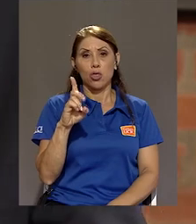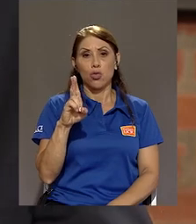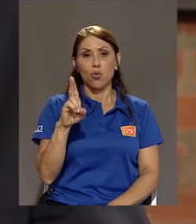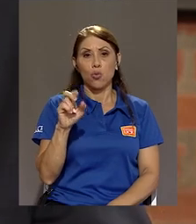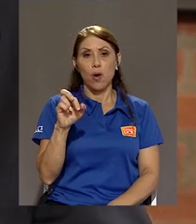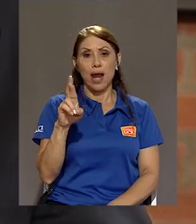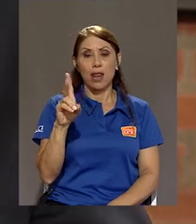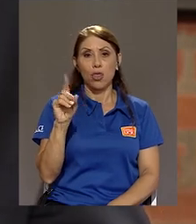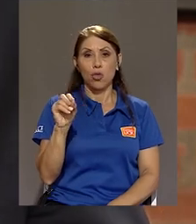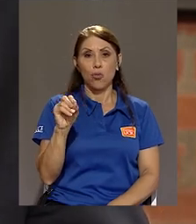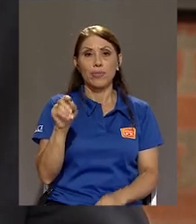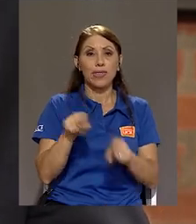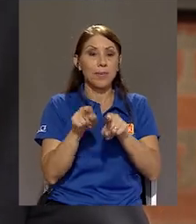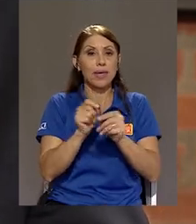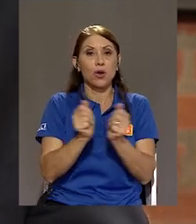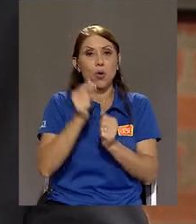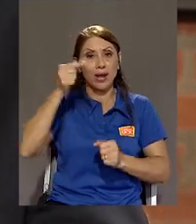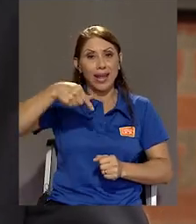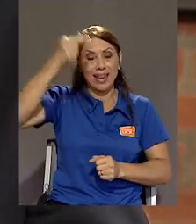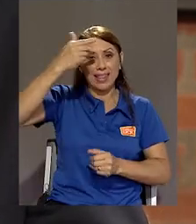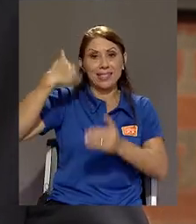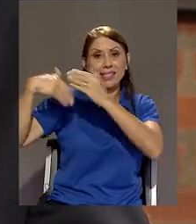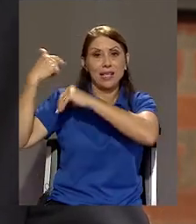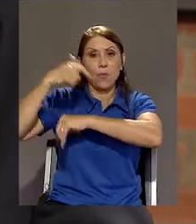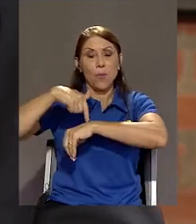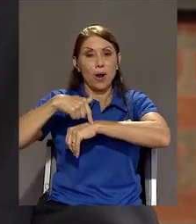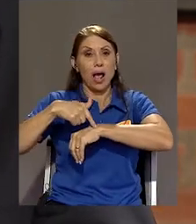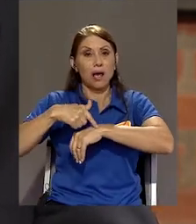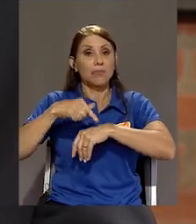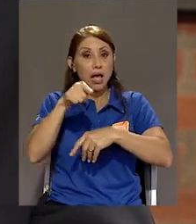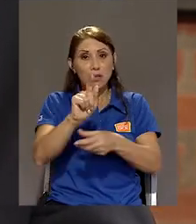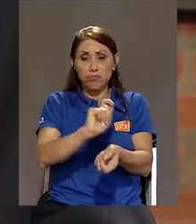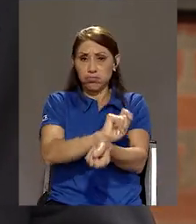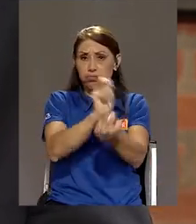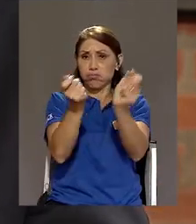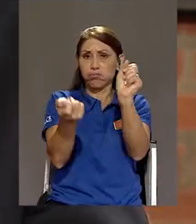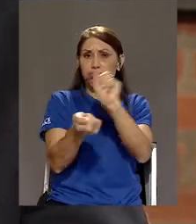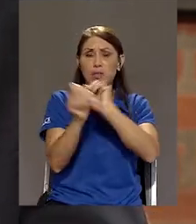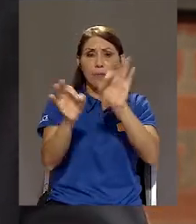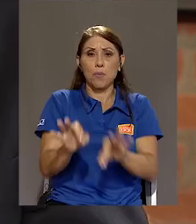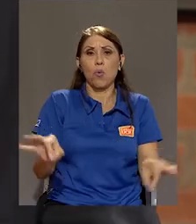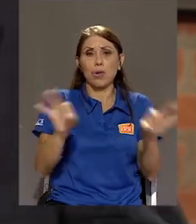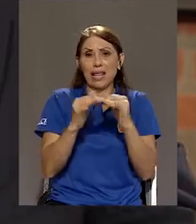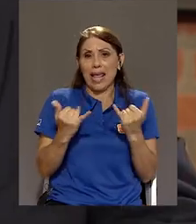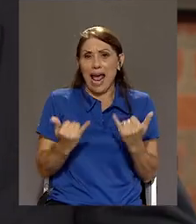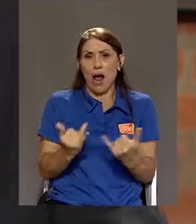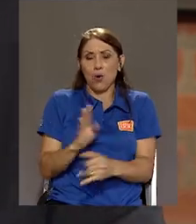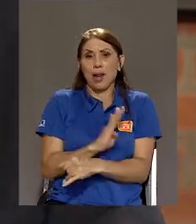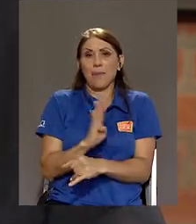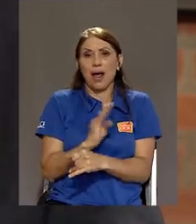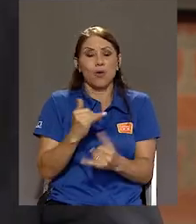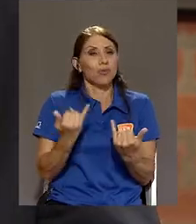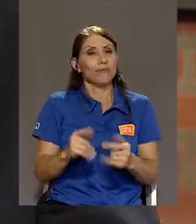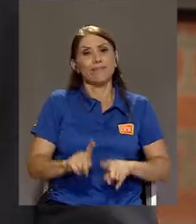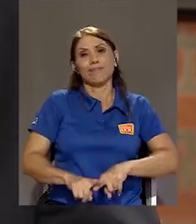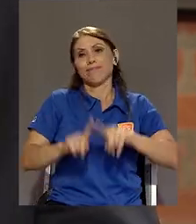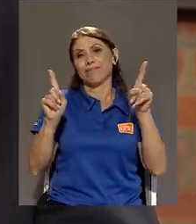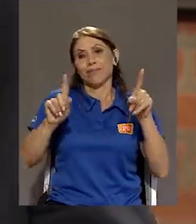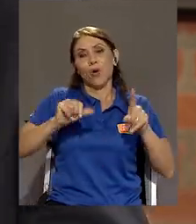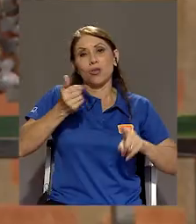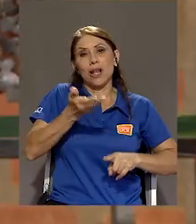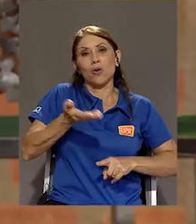hicieron una revolución importante y ahora el banco es otra cosa. El Estado, y estoy seguro que en muchos